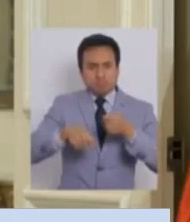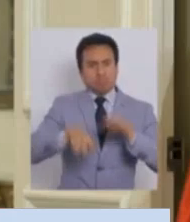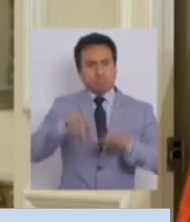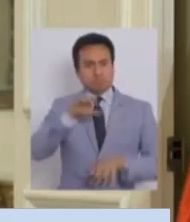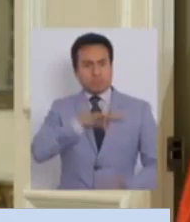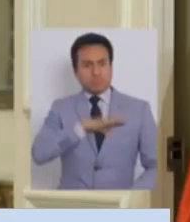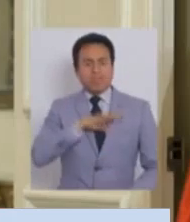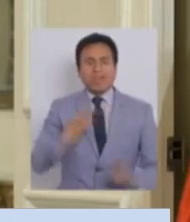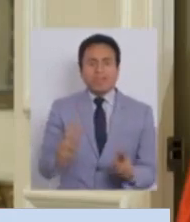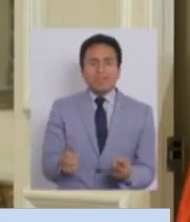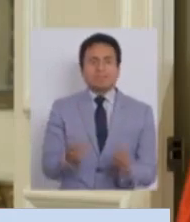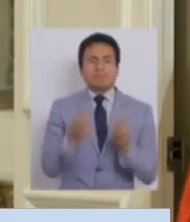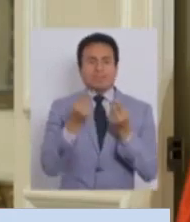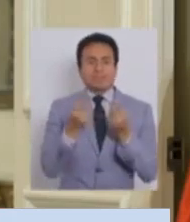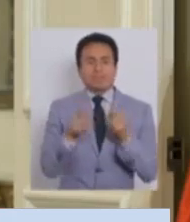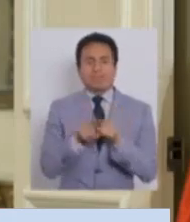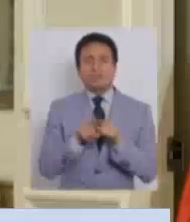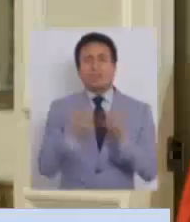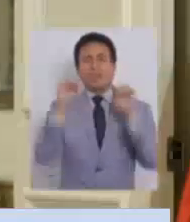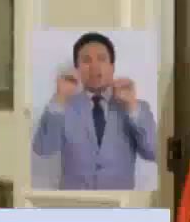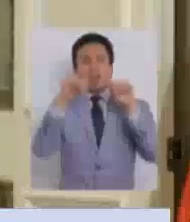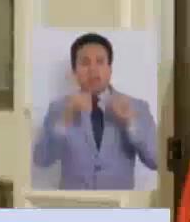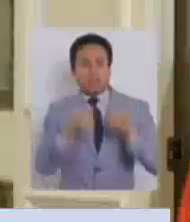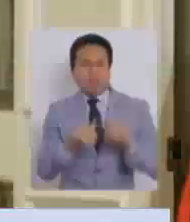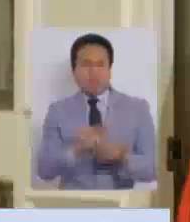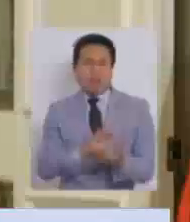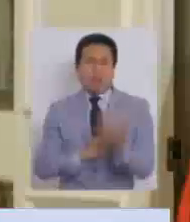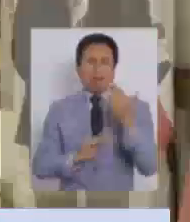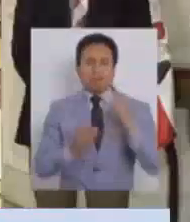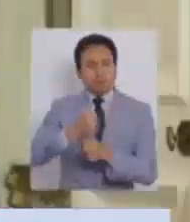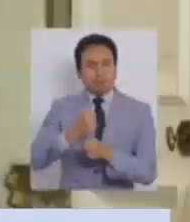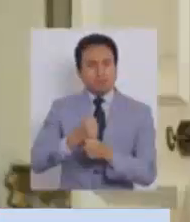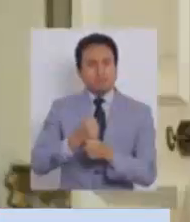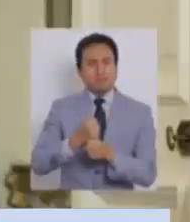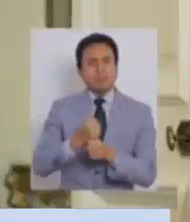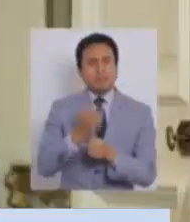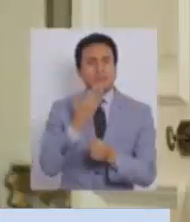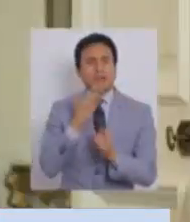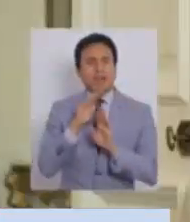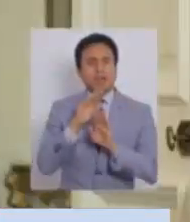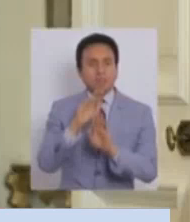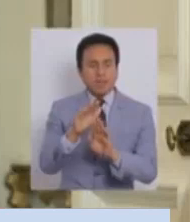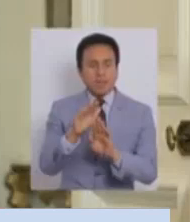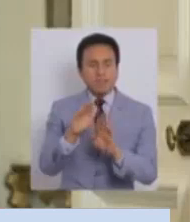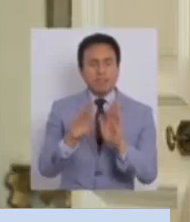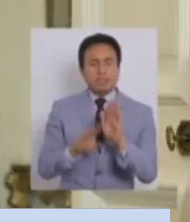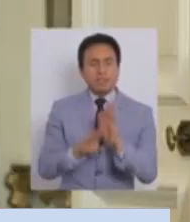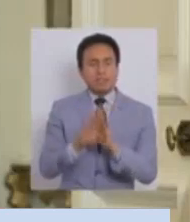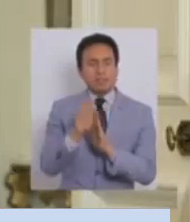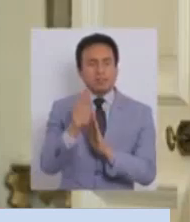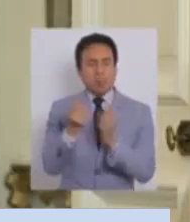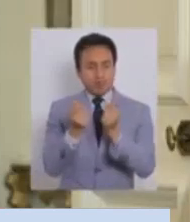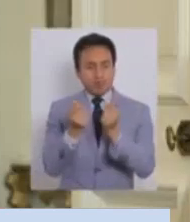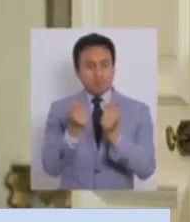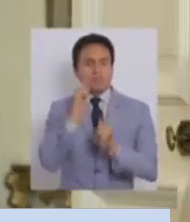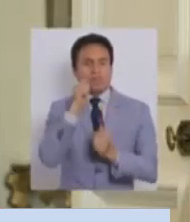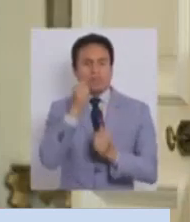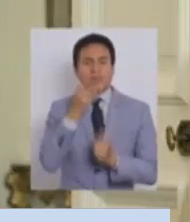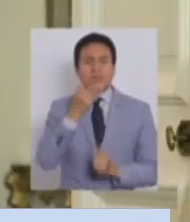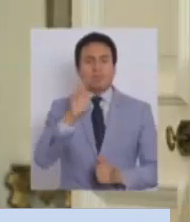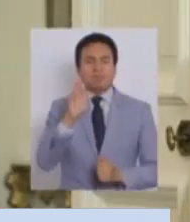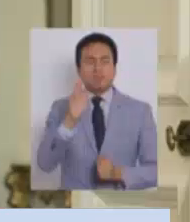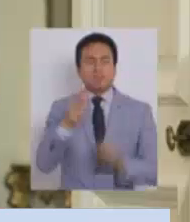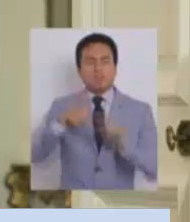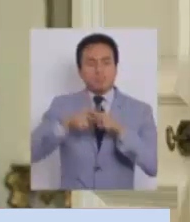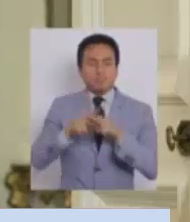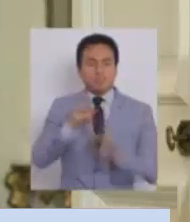una jornada de lluvia que afecta la zona y tras unos minutos de vuelo perdió sustentación y cayó de las tres personas dos de ellas nadaron